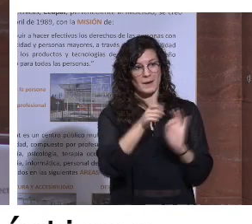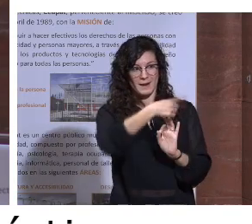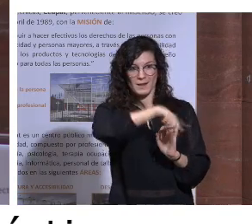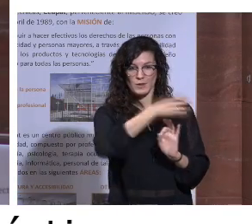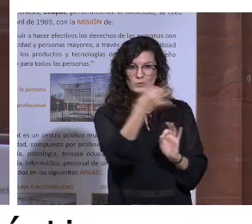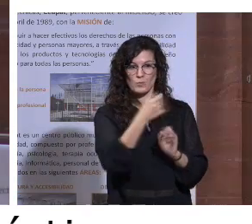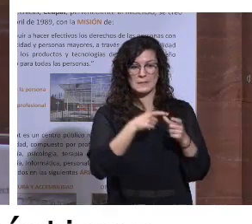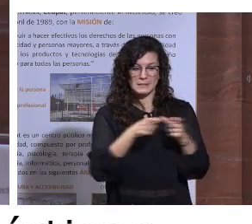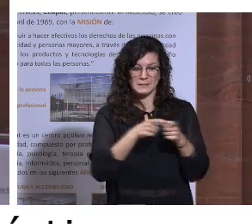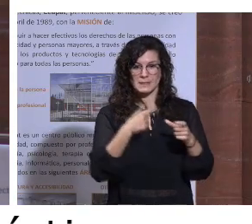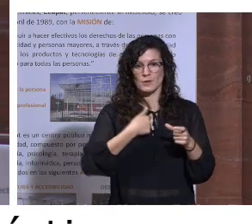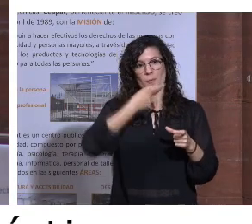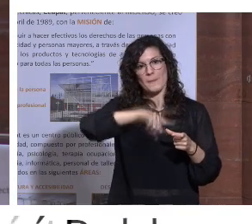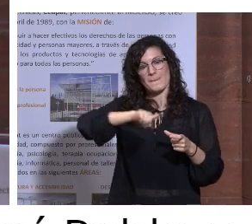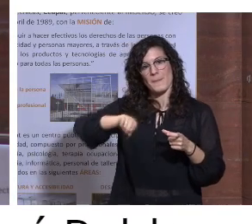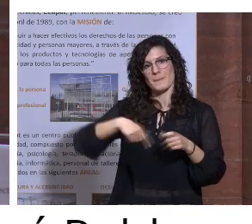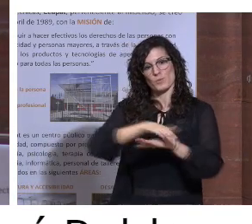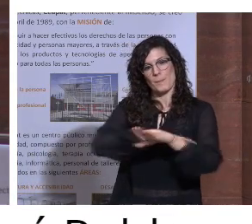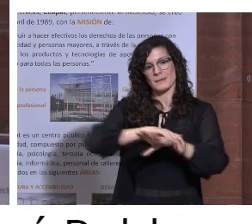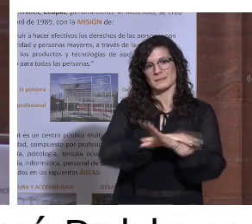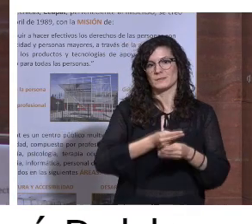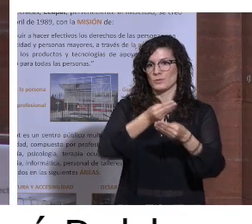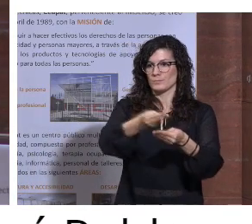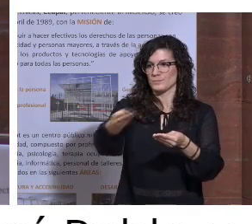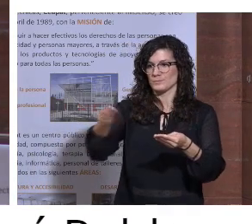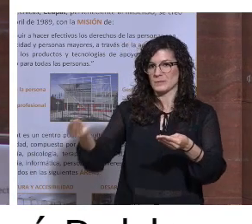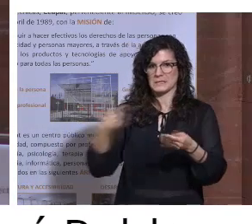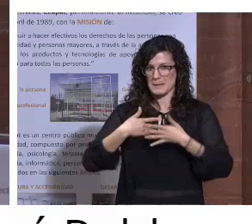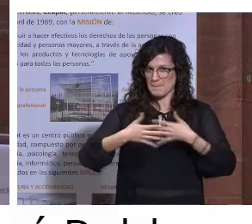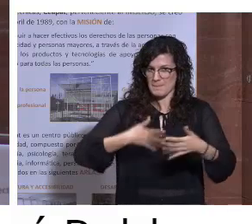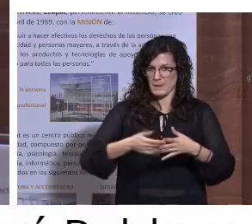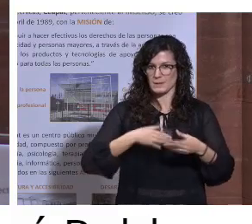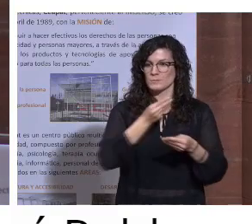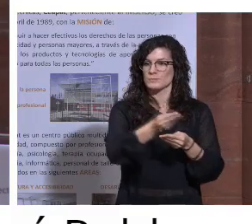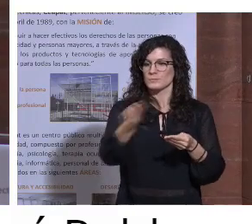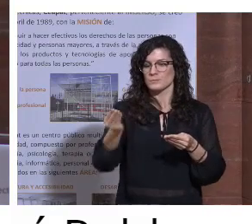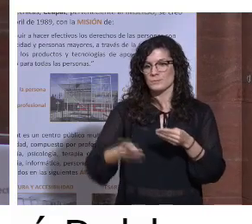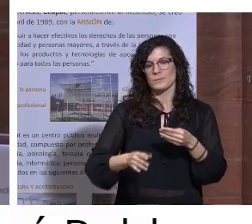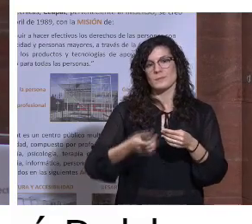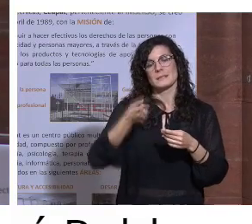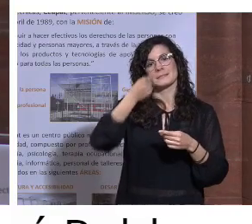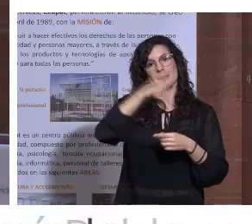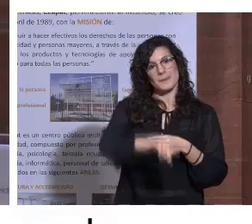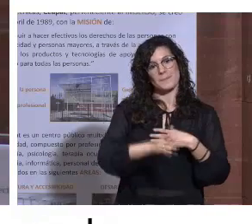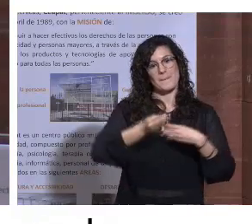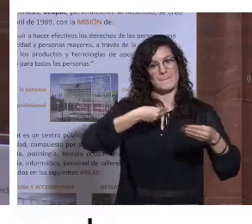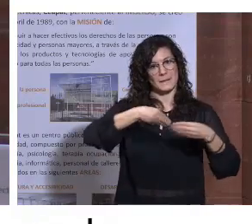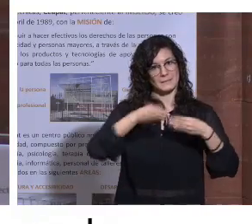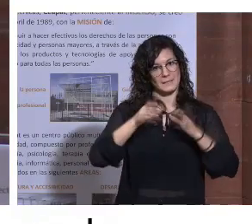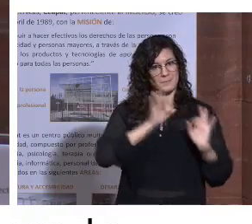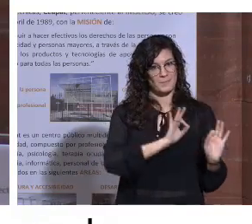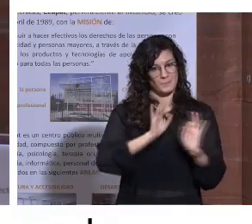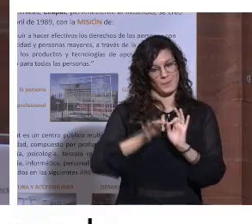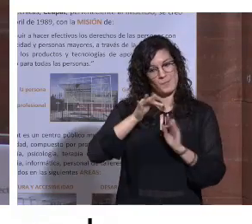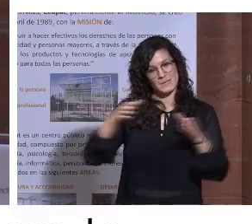yo le entregaba a un ministro, así de artesanal, ¿eh? Además de los materiales que preparábamos y el